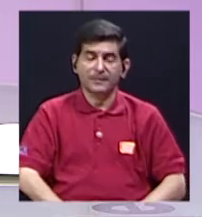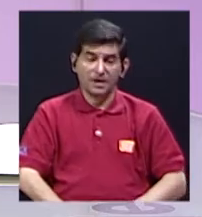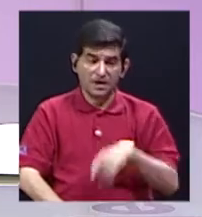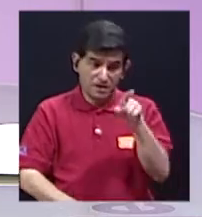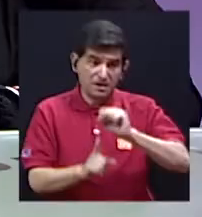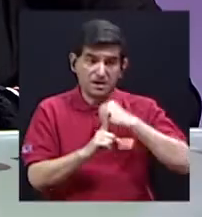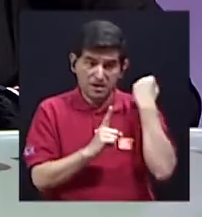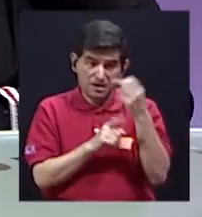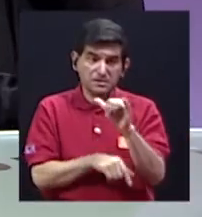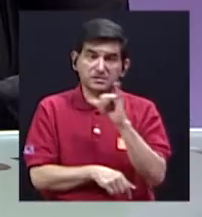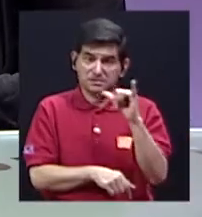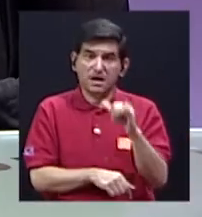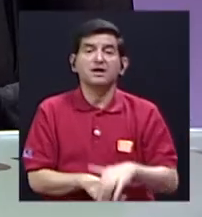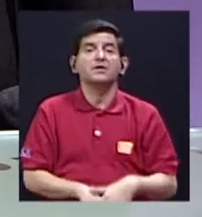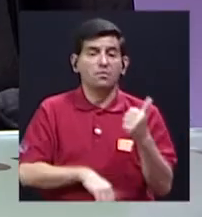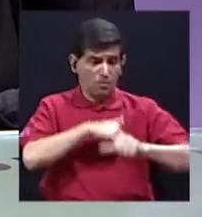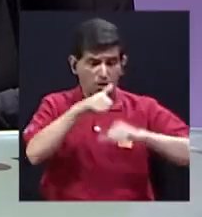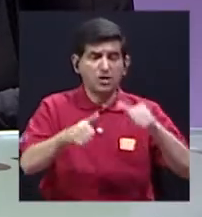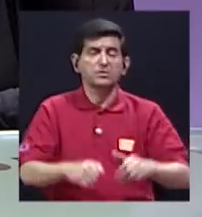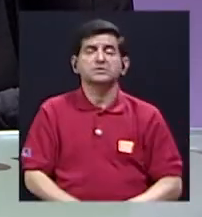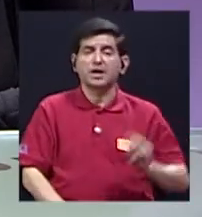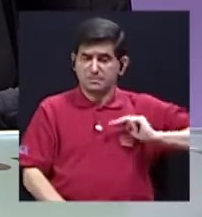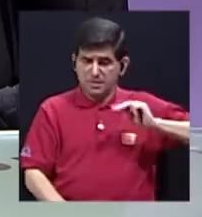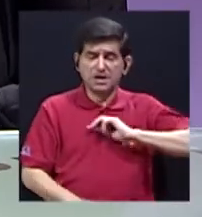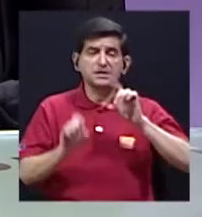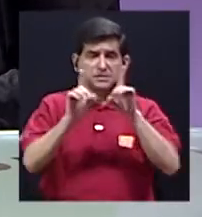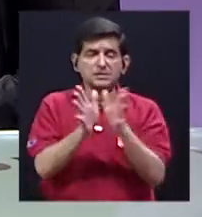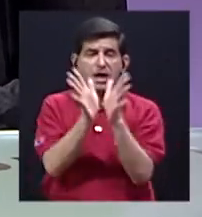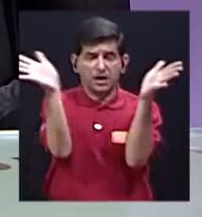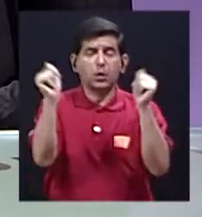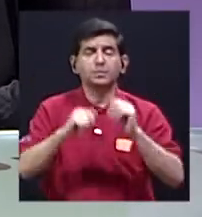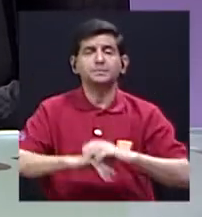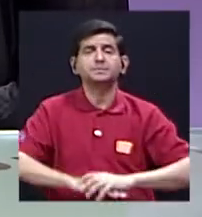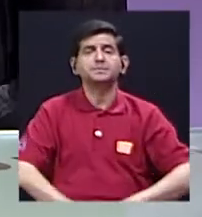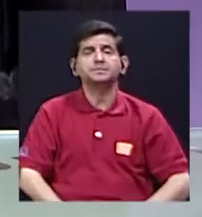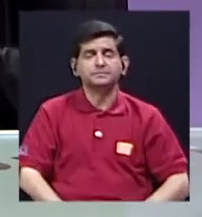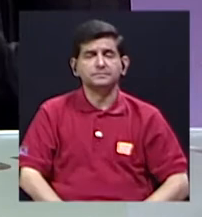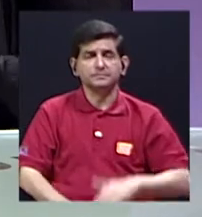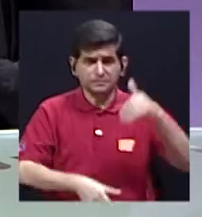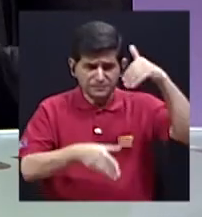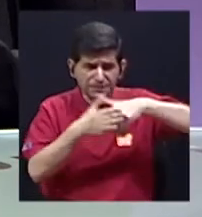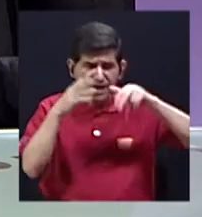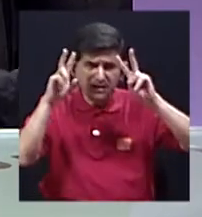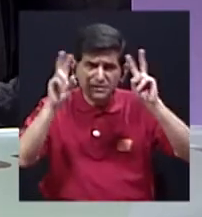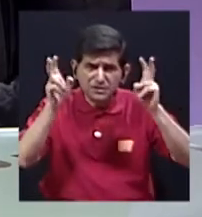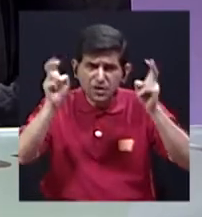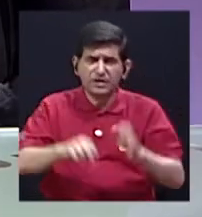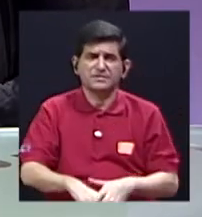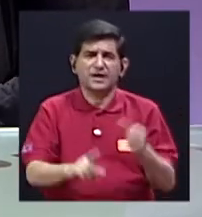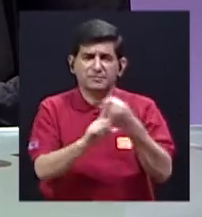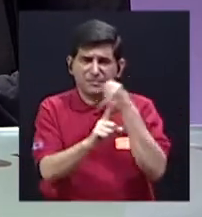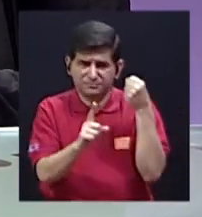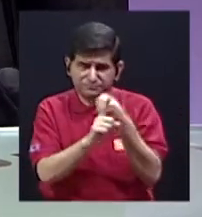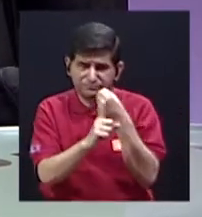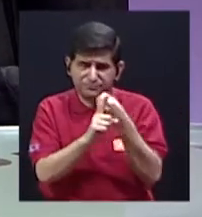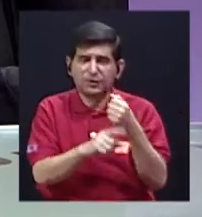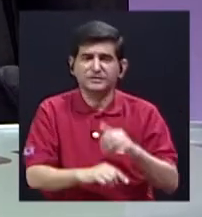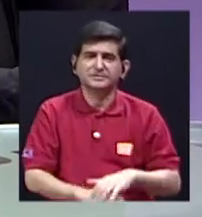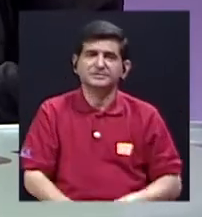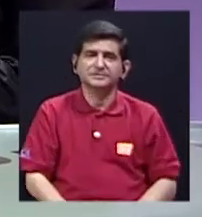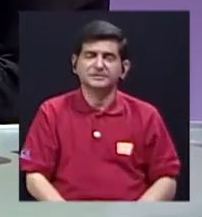eso es algo que también se combatirá y muy serio educación pública de convertir hay dentro de este tema de la violencia que